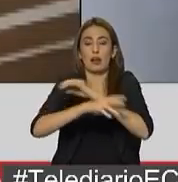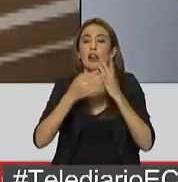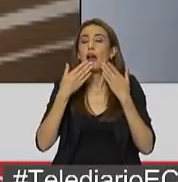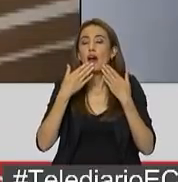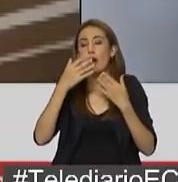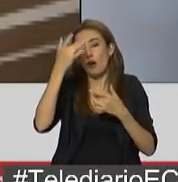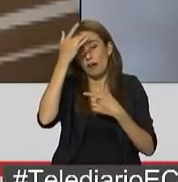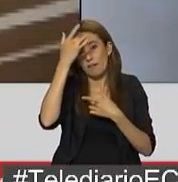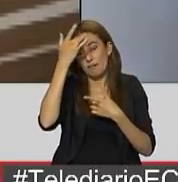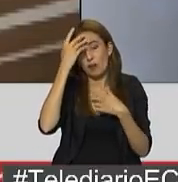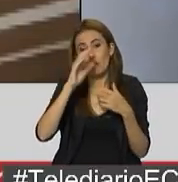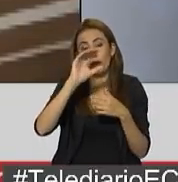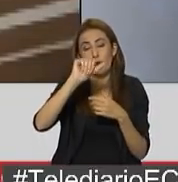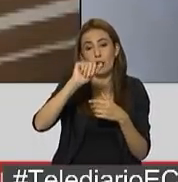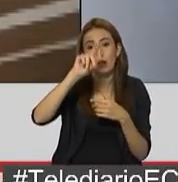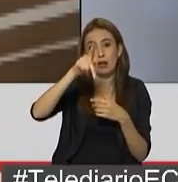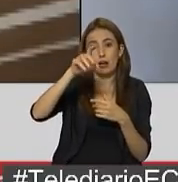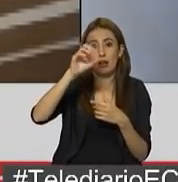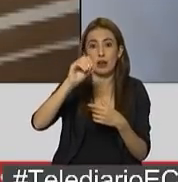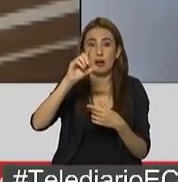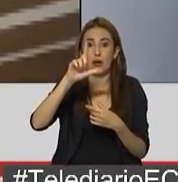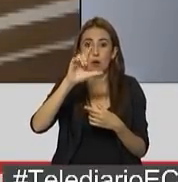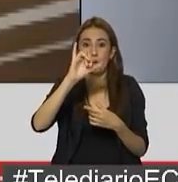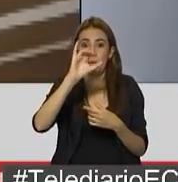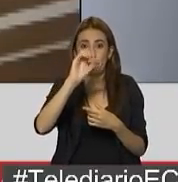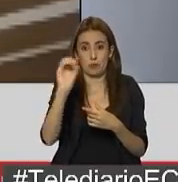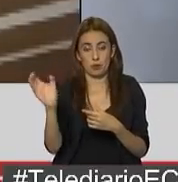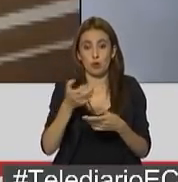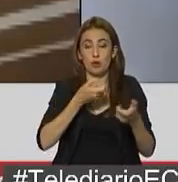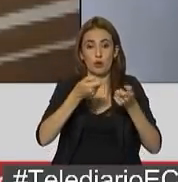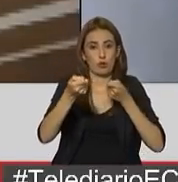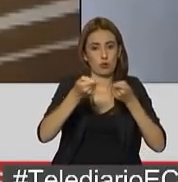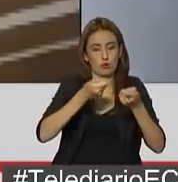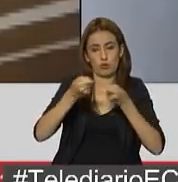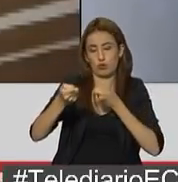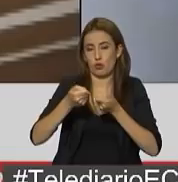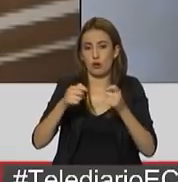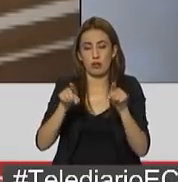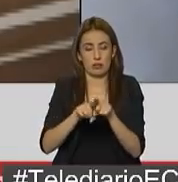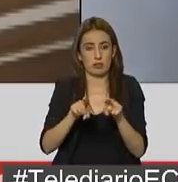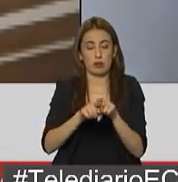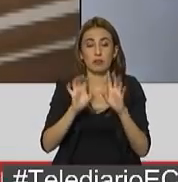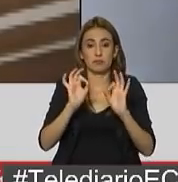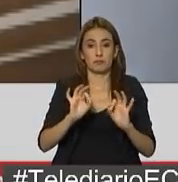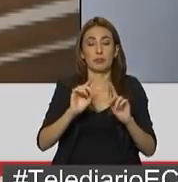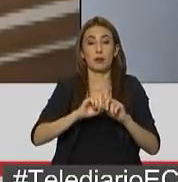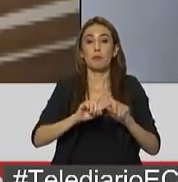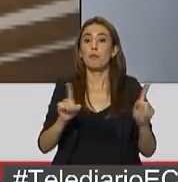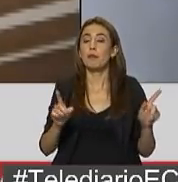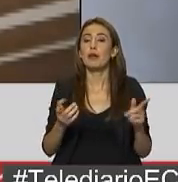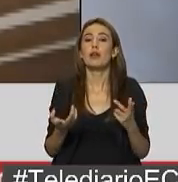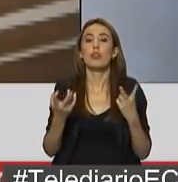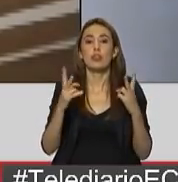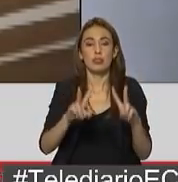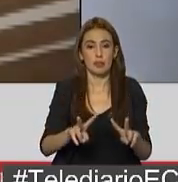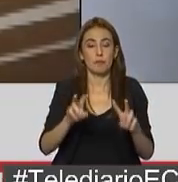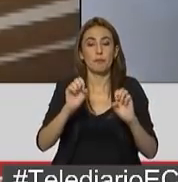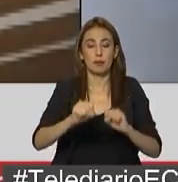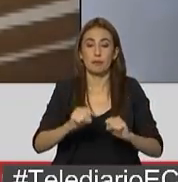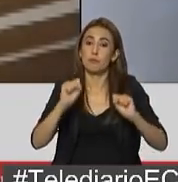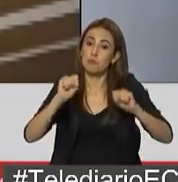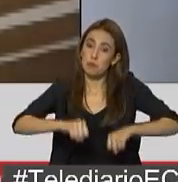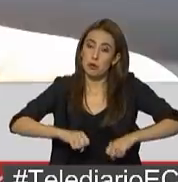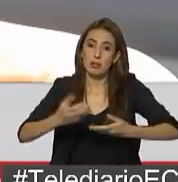la polio, que son enfermedades que hemos tenido bastante controladas en el país y en la región en general, pero por un bajo en las coberturas puede haber